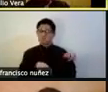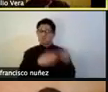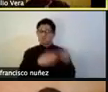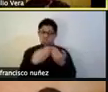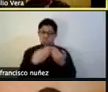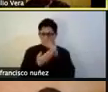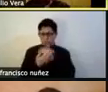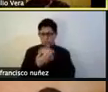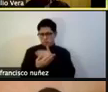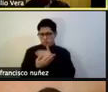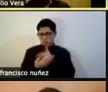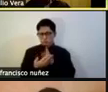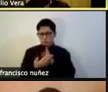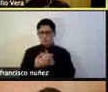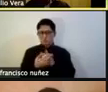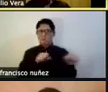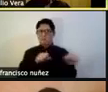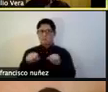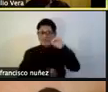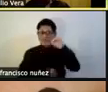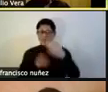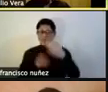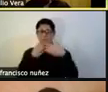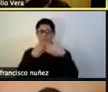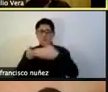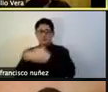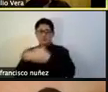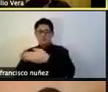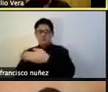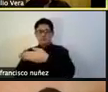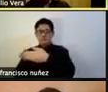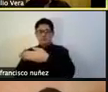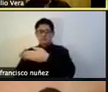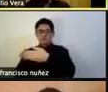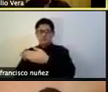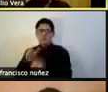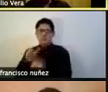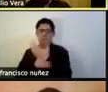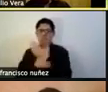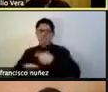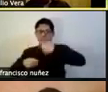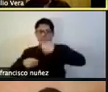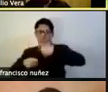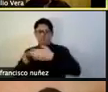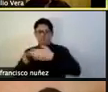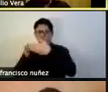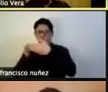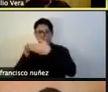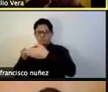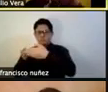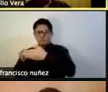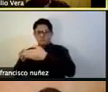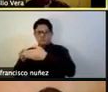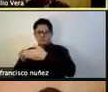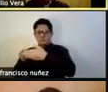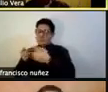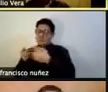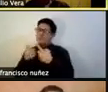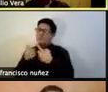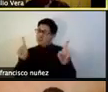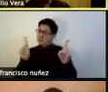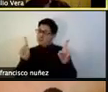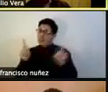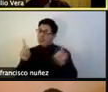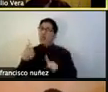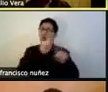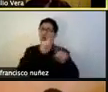barco es mucho más moderno en relación al que les mostraba antes. Y claro, por ejemplo,